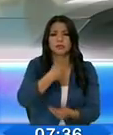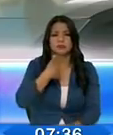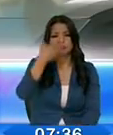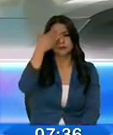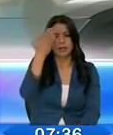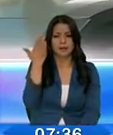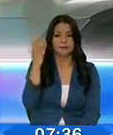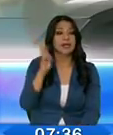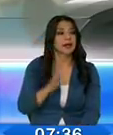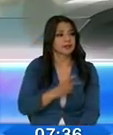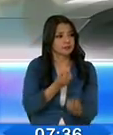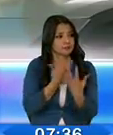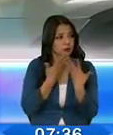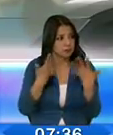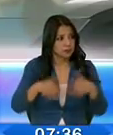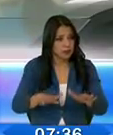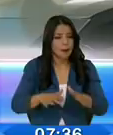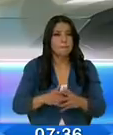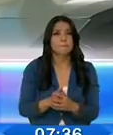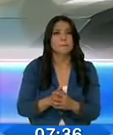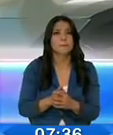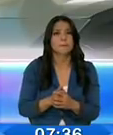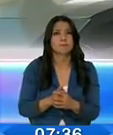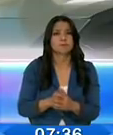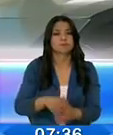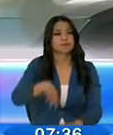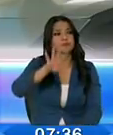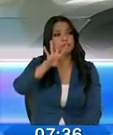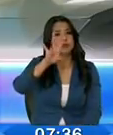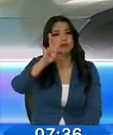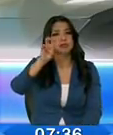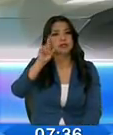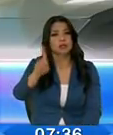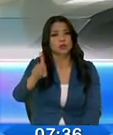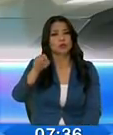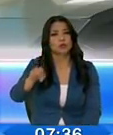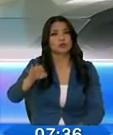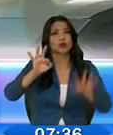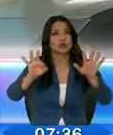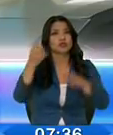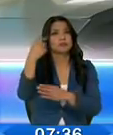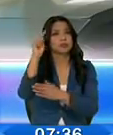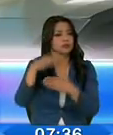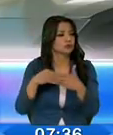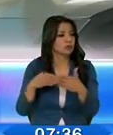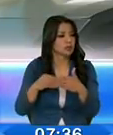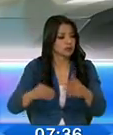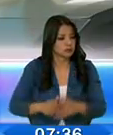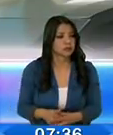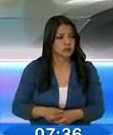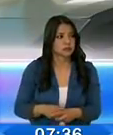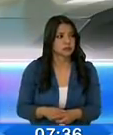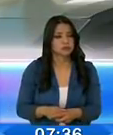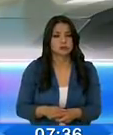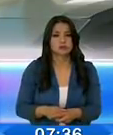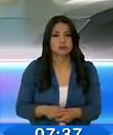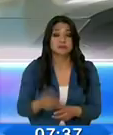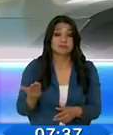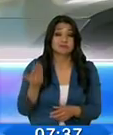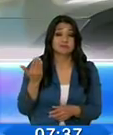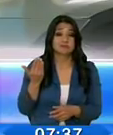desde el día viernes, es de 471.8 millones de dólares.